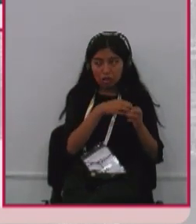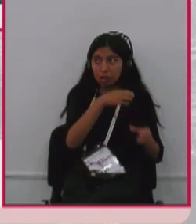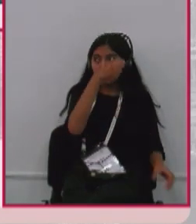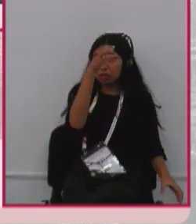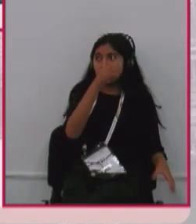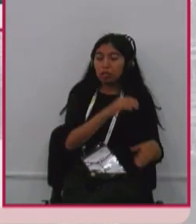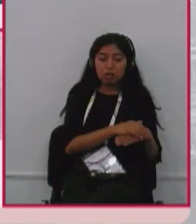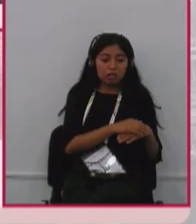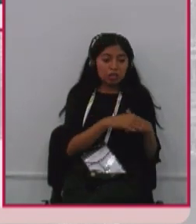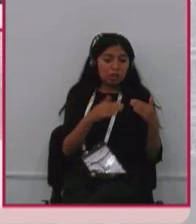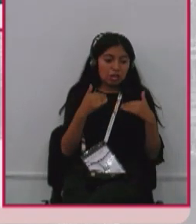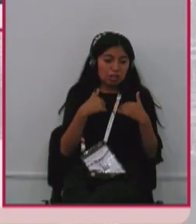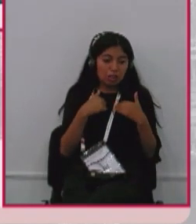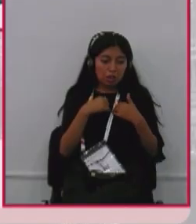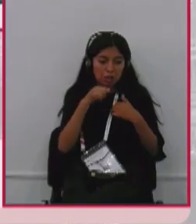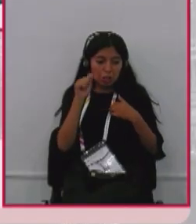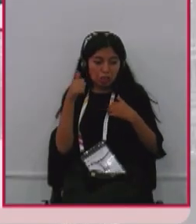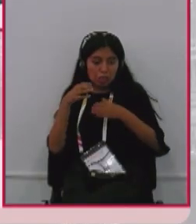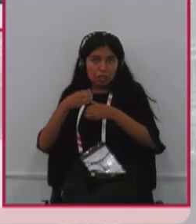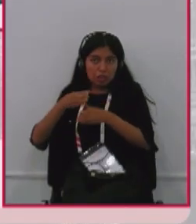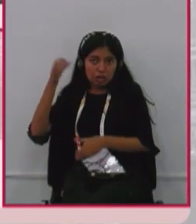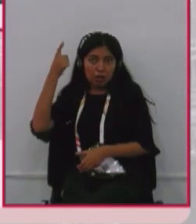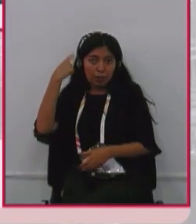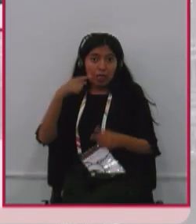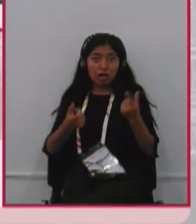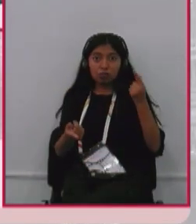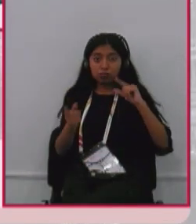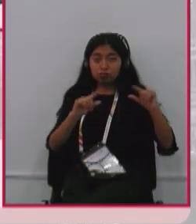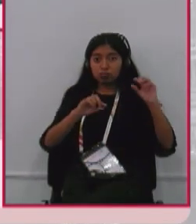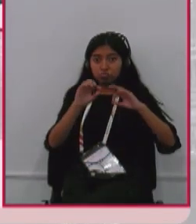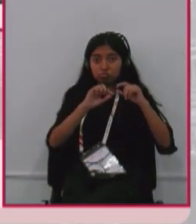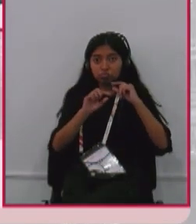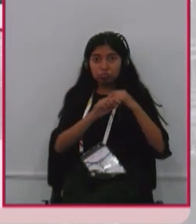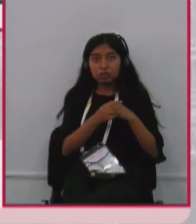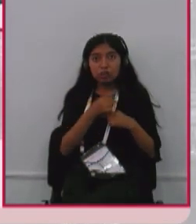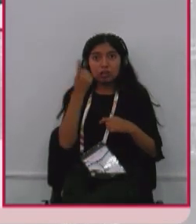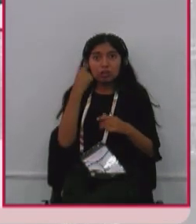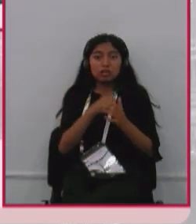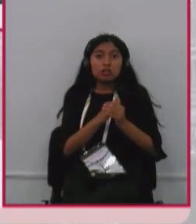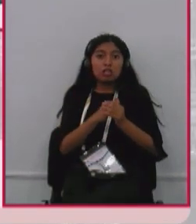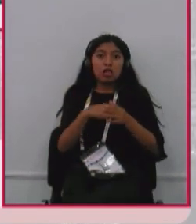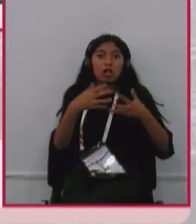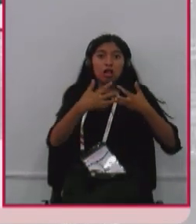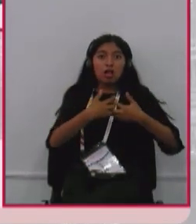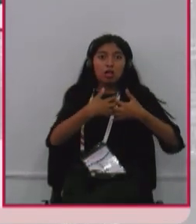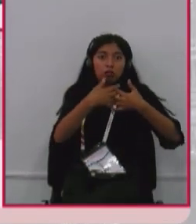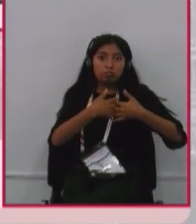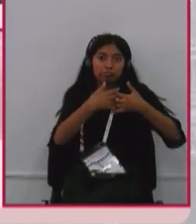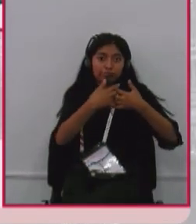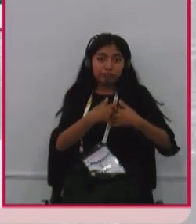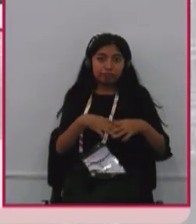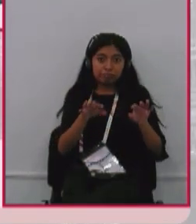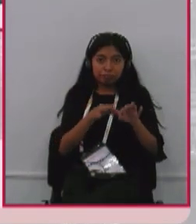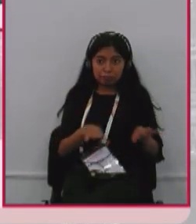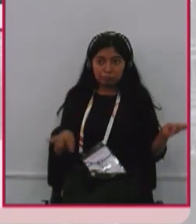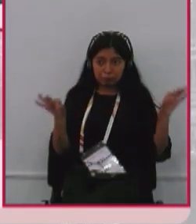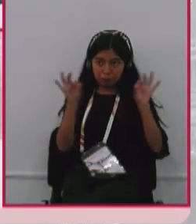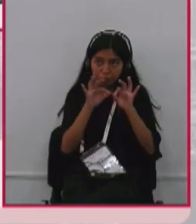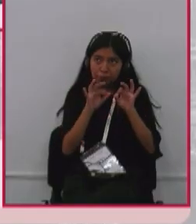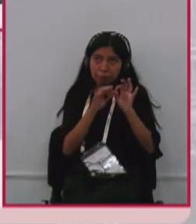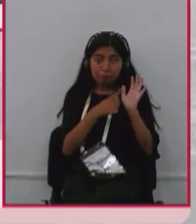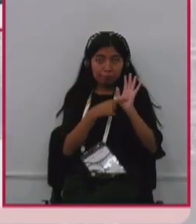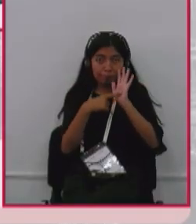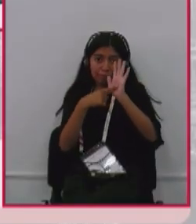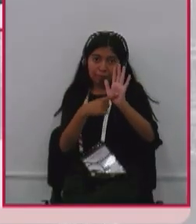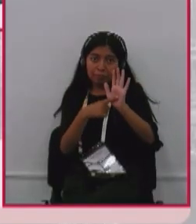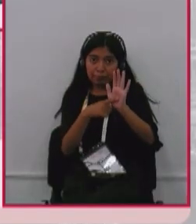Tenemos celdas para laboratorios y tenemos celdas para implementar a nivel industrial. Y esto es bien importante lo que estoy contando porque voy a mostrar